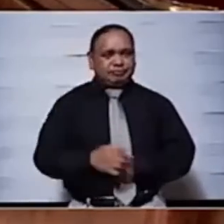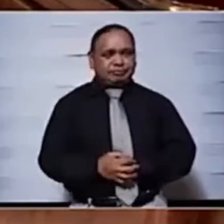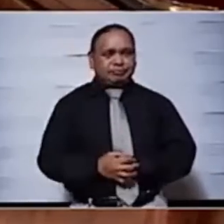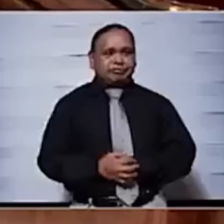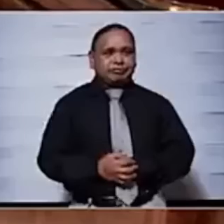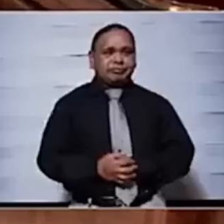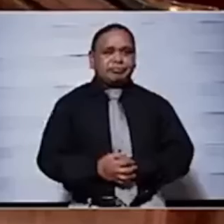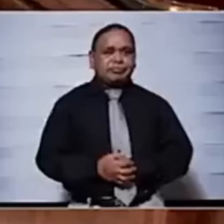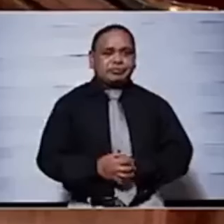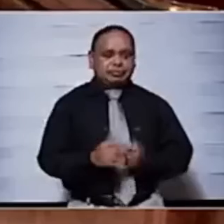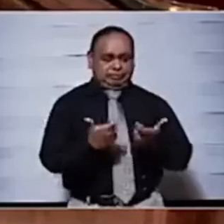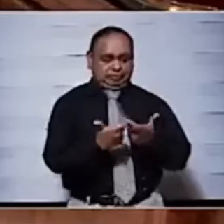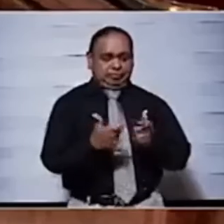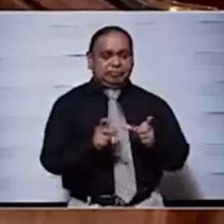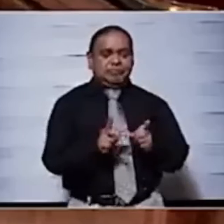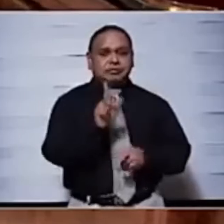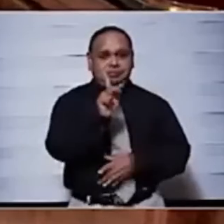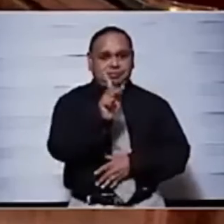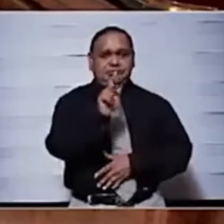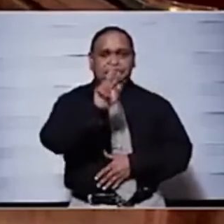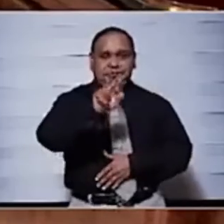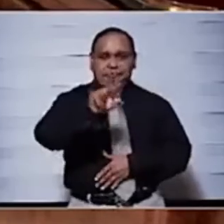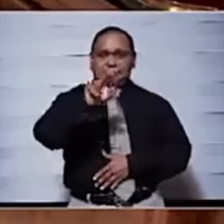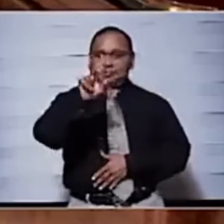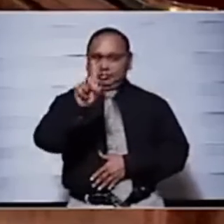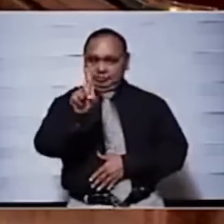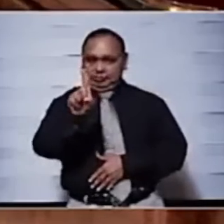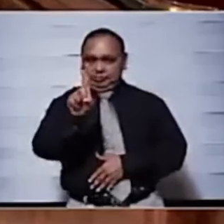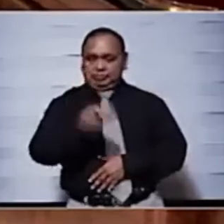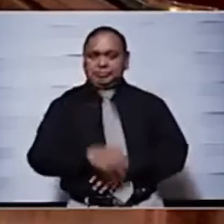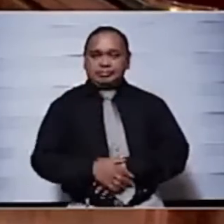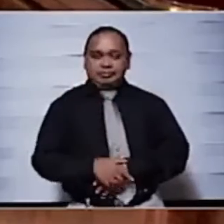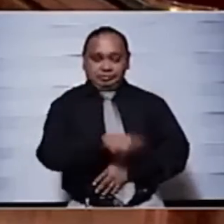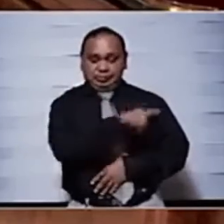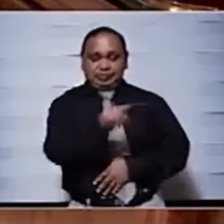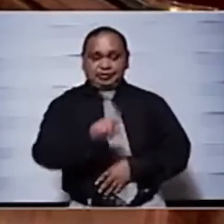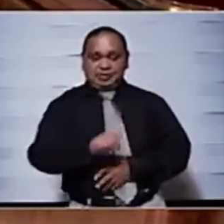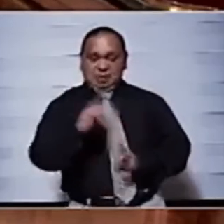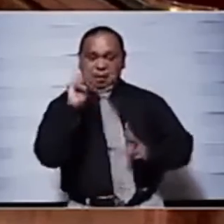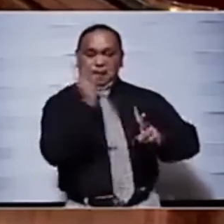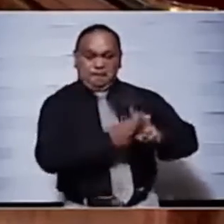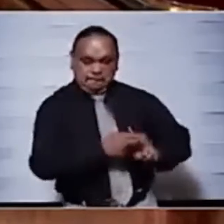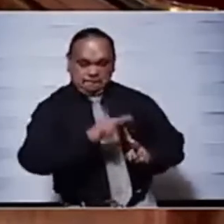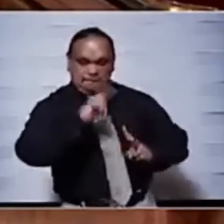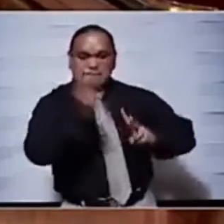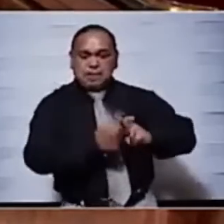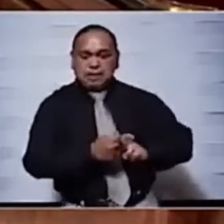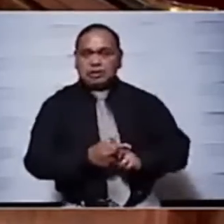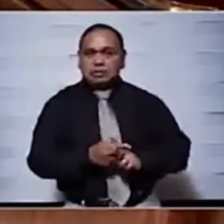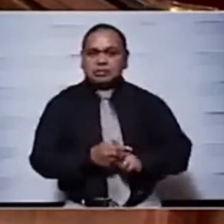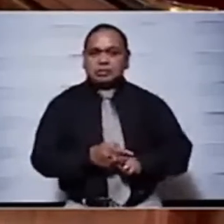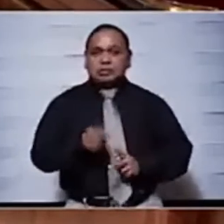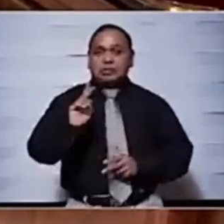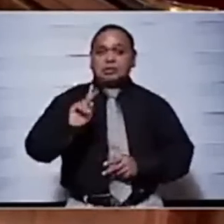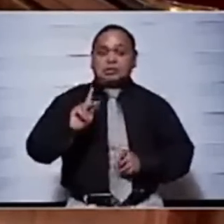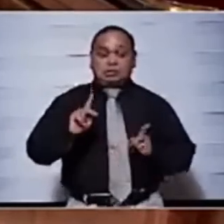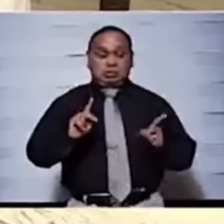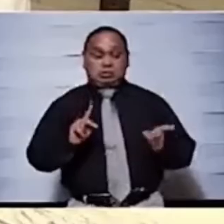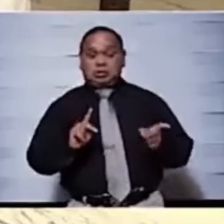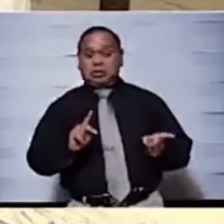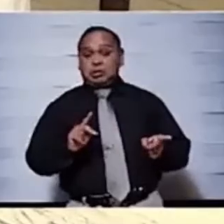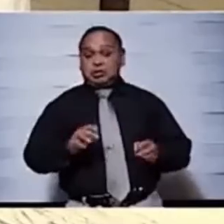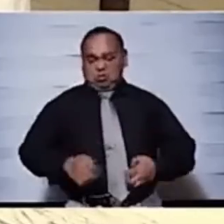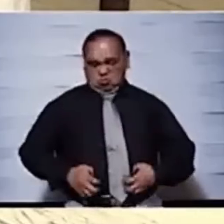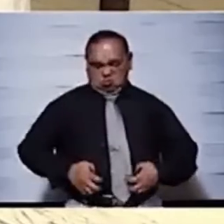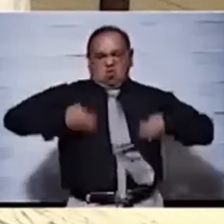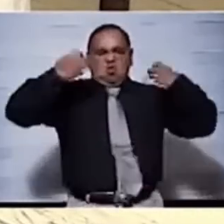el PRD empezaba, que mataban perredistas y luego los acusaban de violentos. Claro. Y la prueba de que eran violentos era que los habían matado. Entonces tú